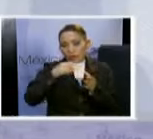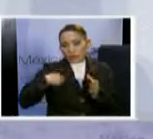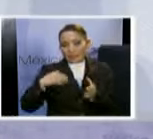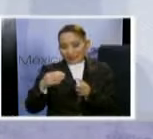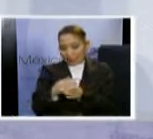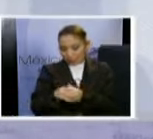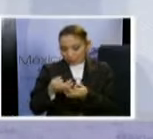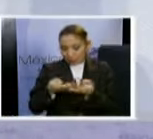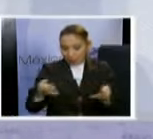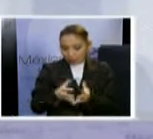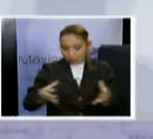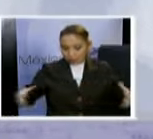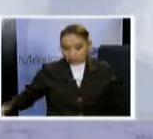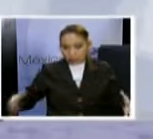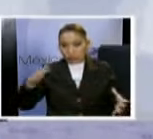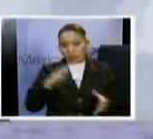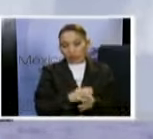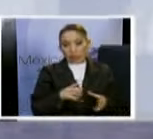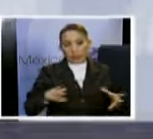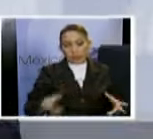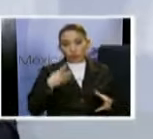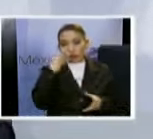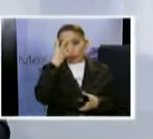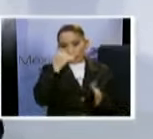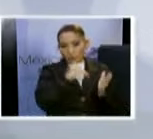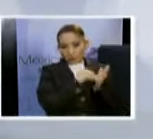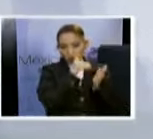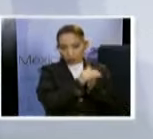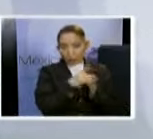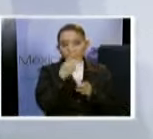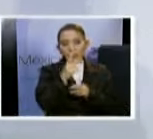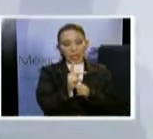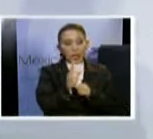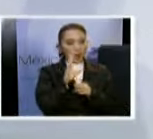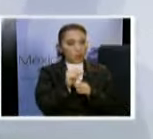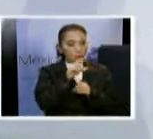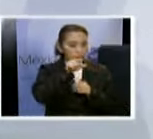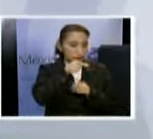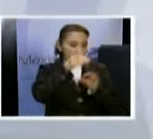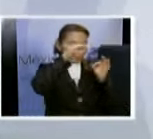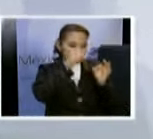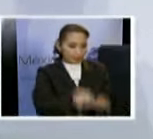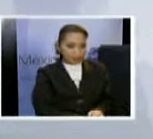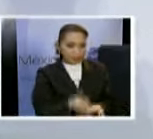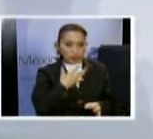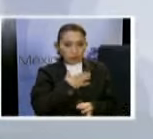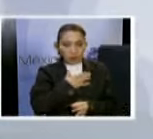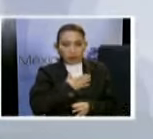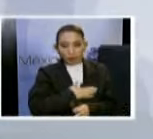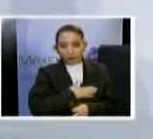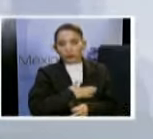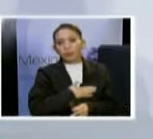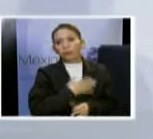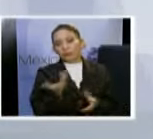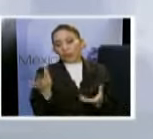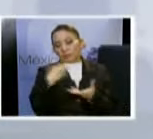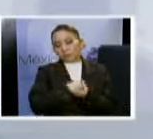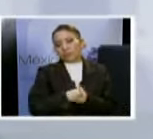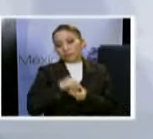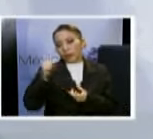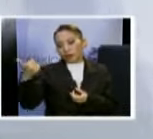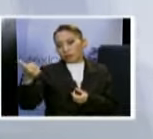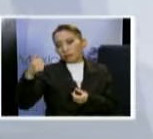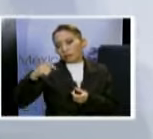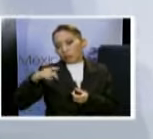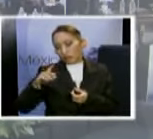territorial de la circunscripción es superior a los 4 millones, pero no sería realmente justo incluir a Nunavut